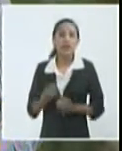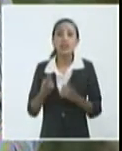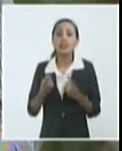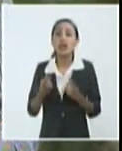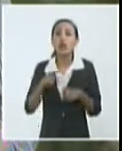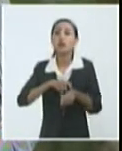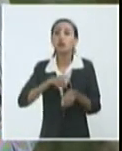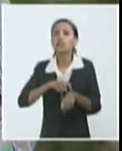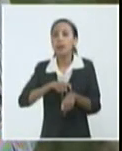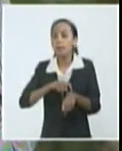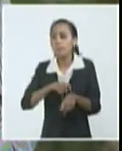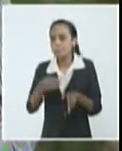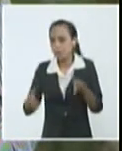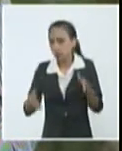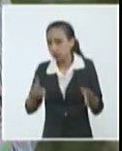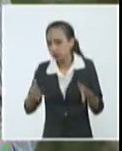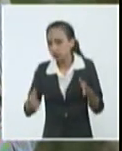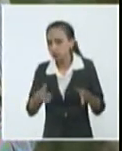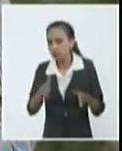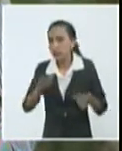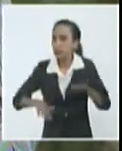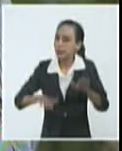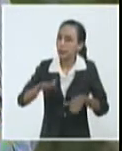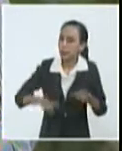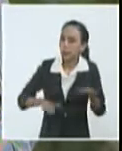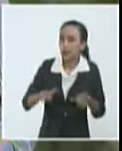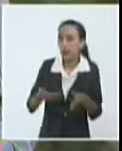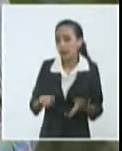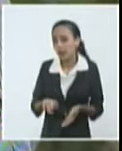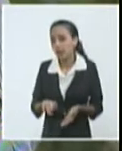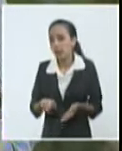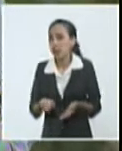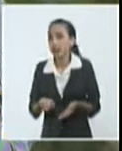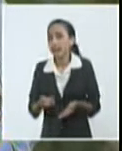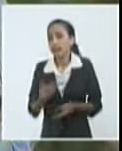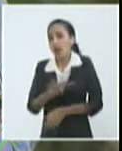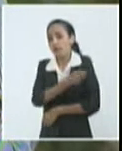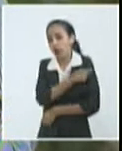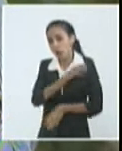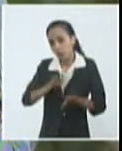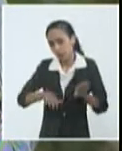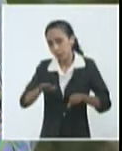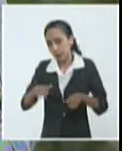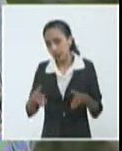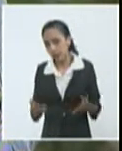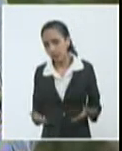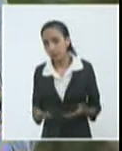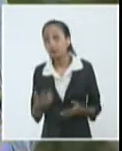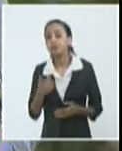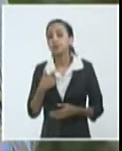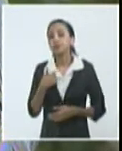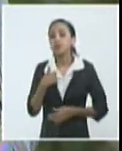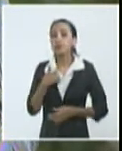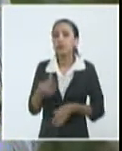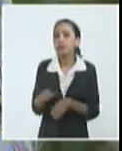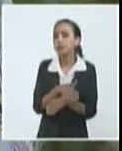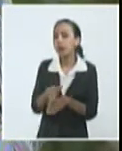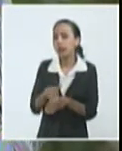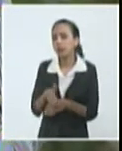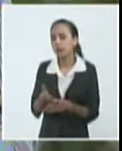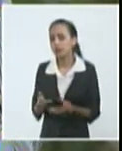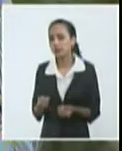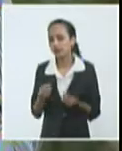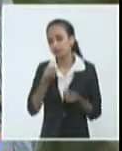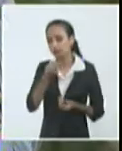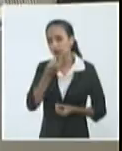varía en dependencia de la efectividad que mantiene las vacunas en el tiempo, las diferentes vacunas en el tiempo,